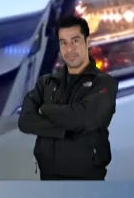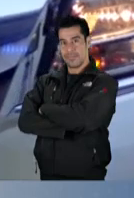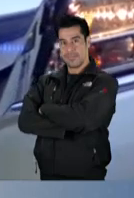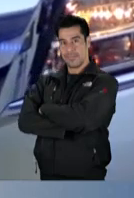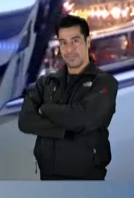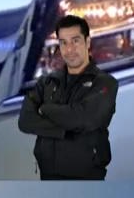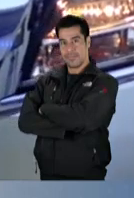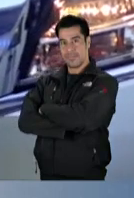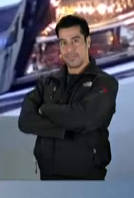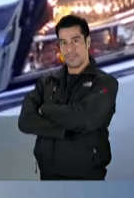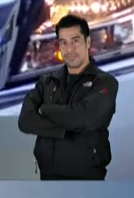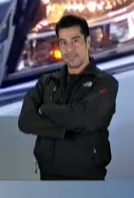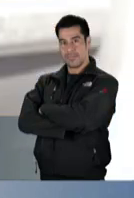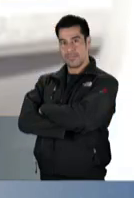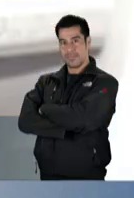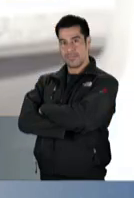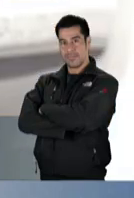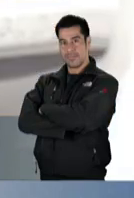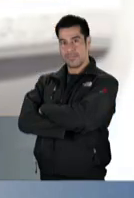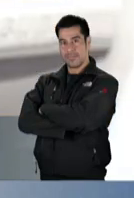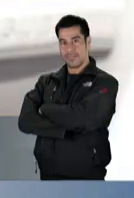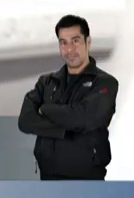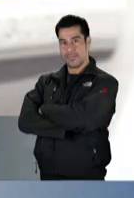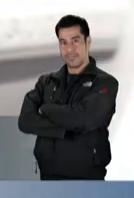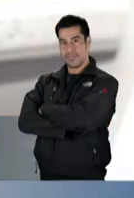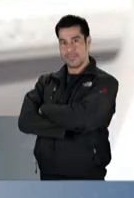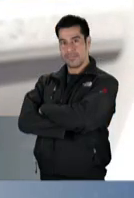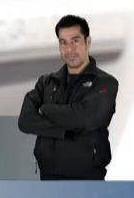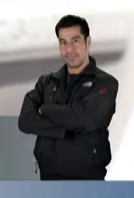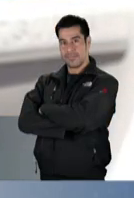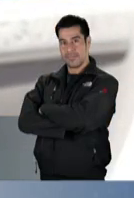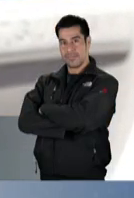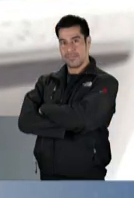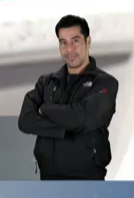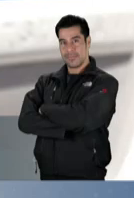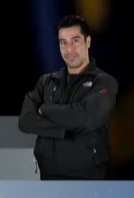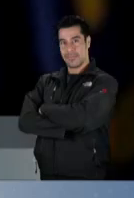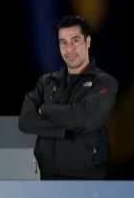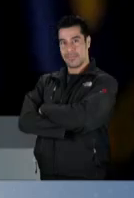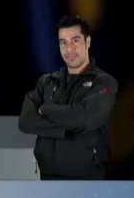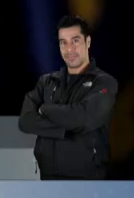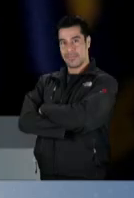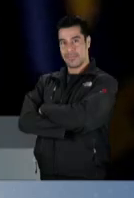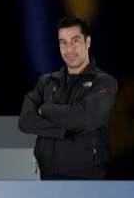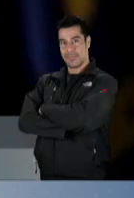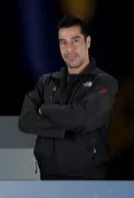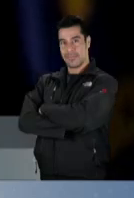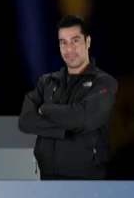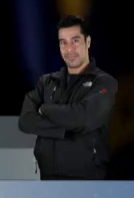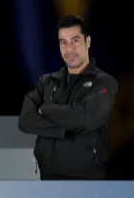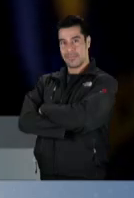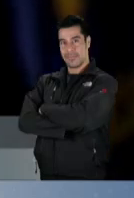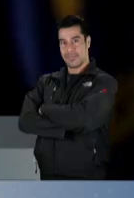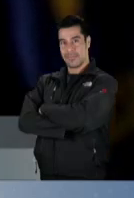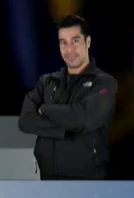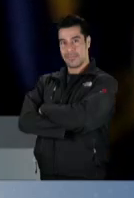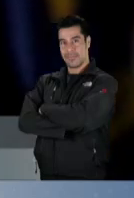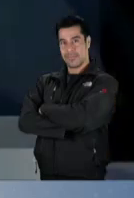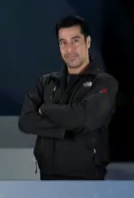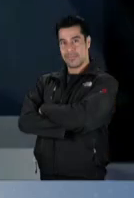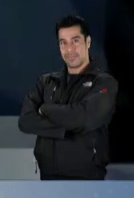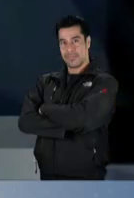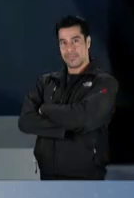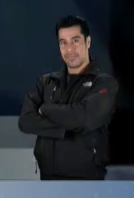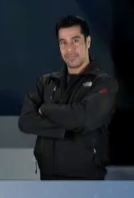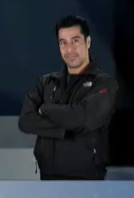empresa. Porque este hecho, hay que señalarlo, ocurrió cerca del mediodía de este día domingo, pero pasada las 5 de la tarde recién se pudo obtener